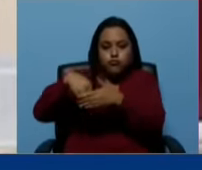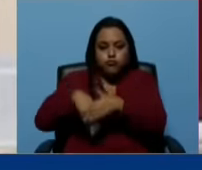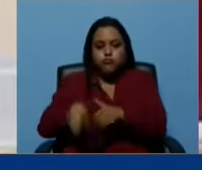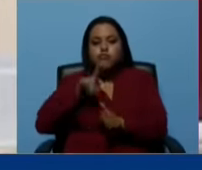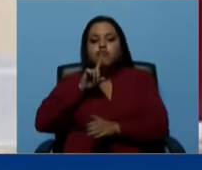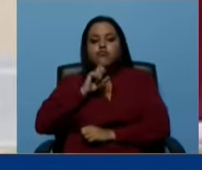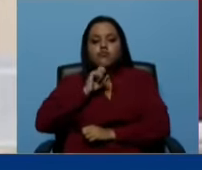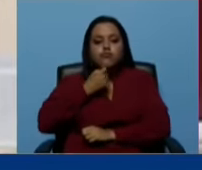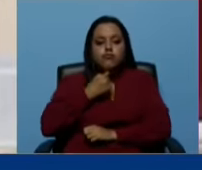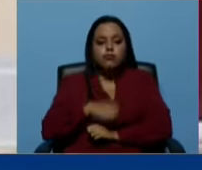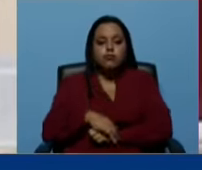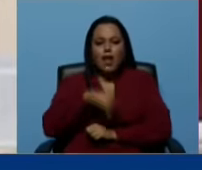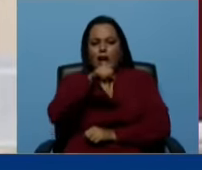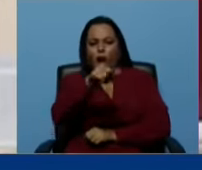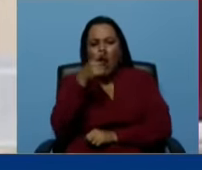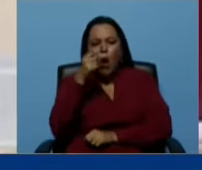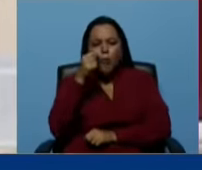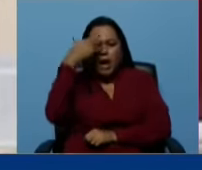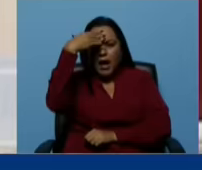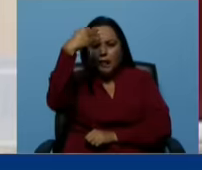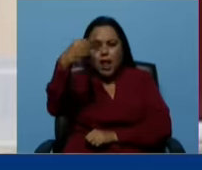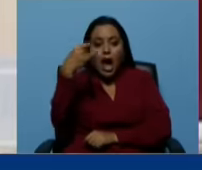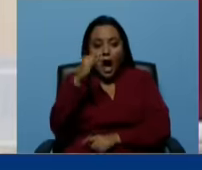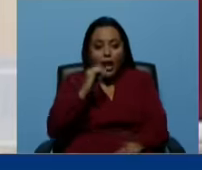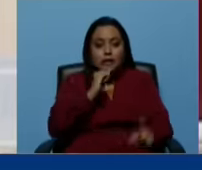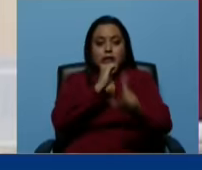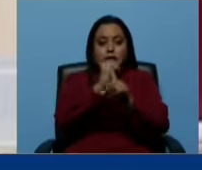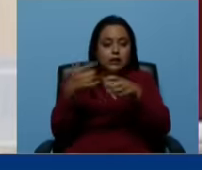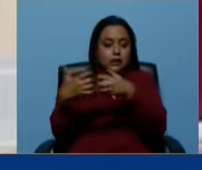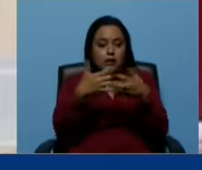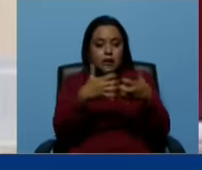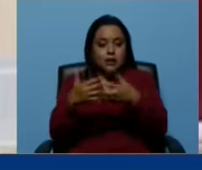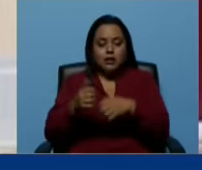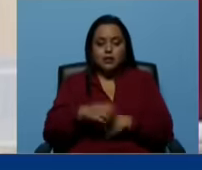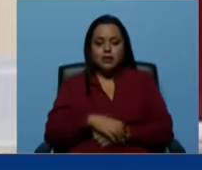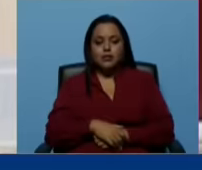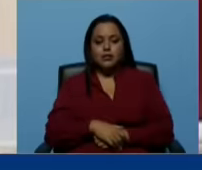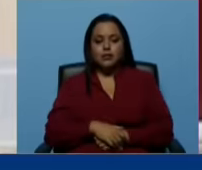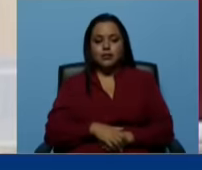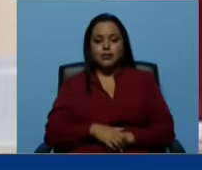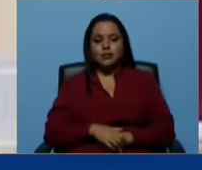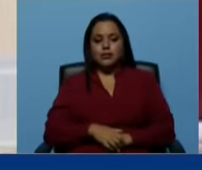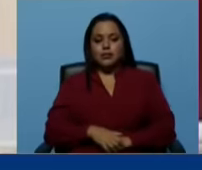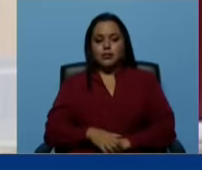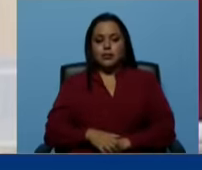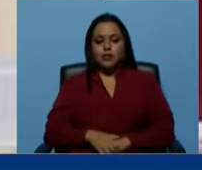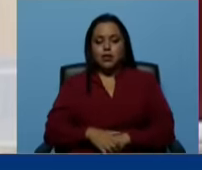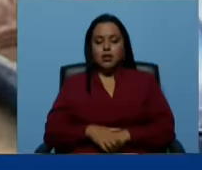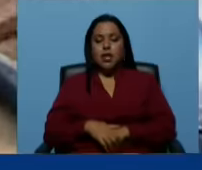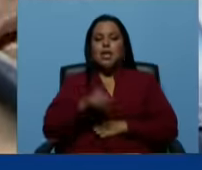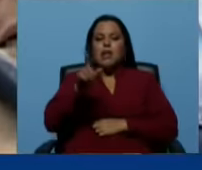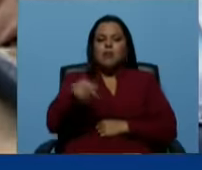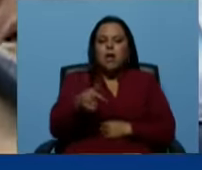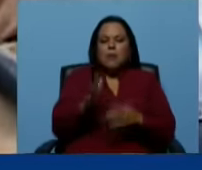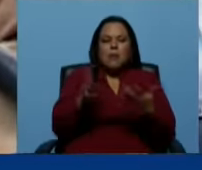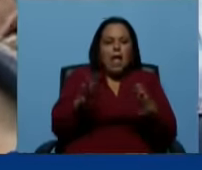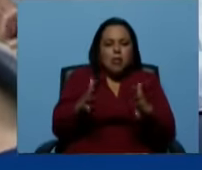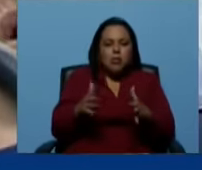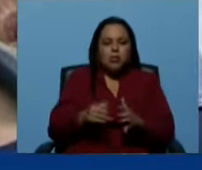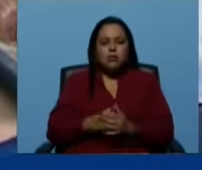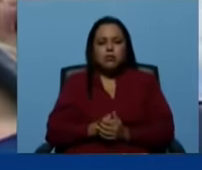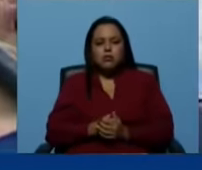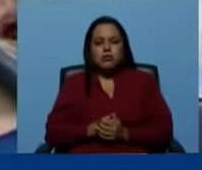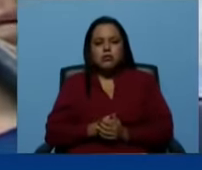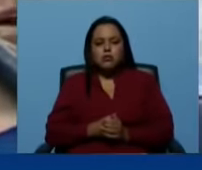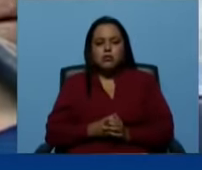Ese señor es un criminal de guerra. y es un cobarde.